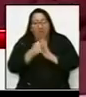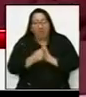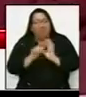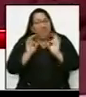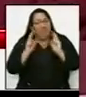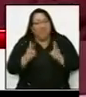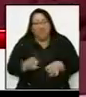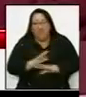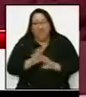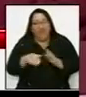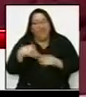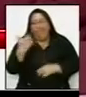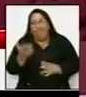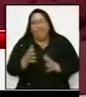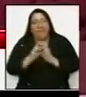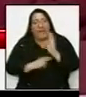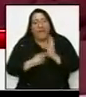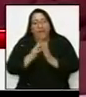está y dejar eso para el reglamento.